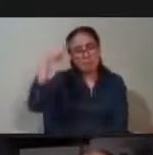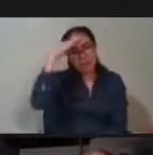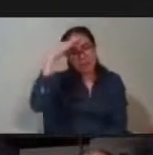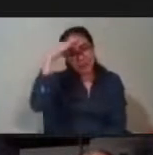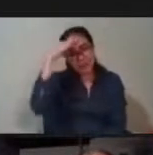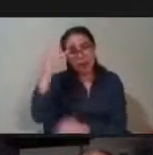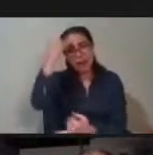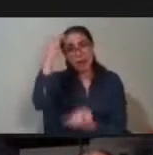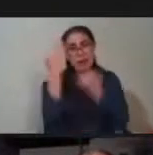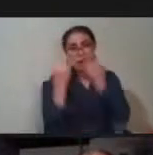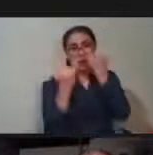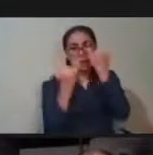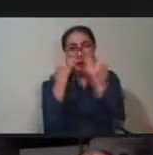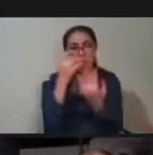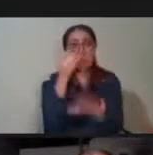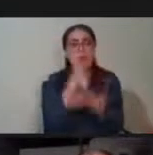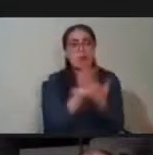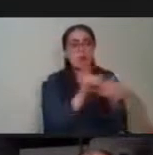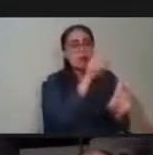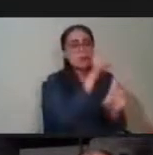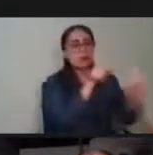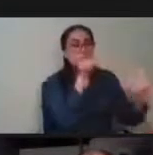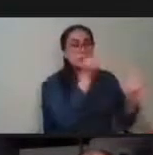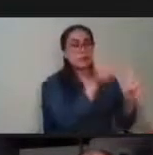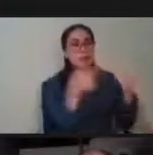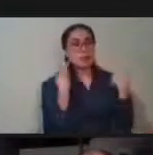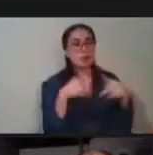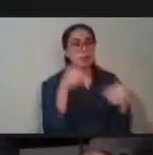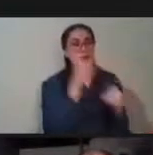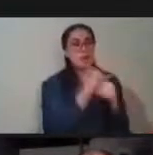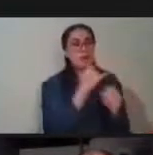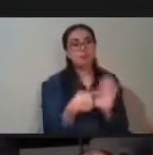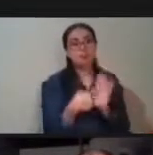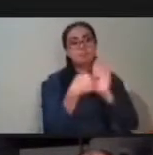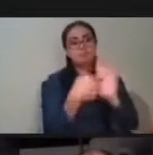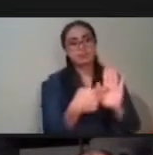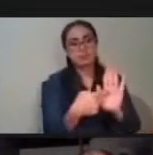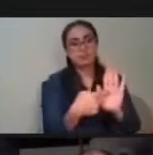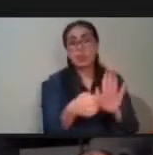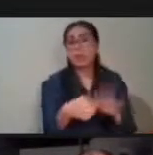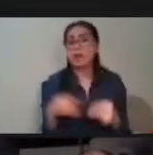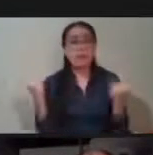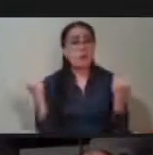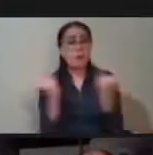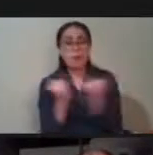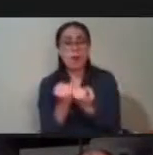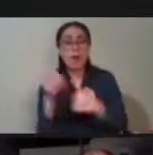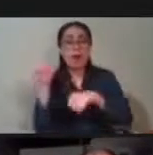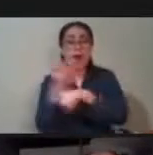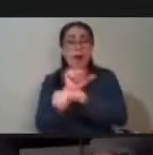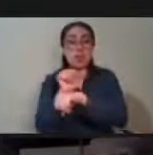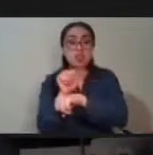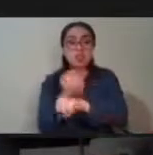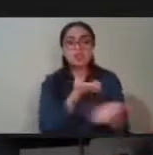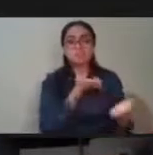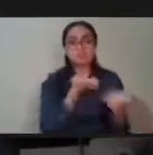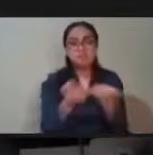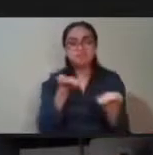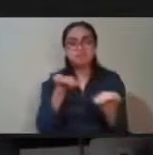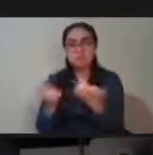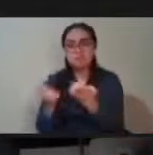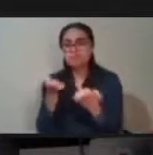habla ahora es él. Lo mismo le pasa al actor cuando ensaya lo suficiente como para tenerlo en el